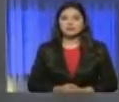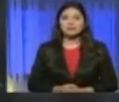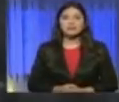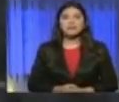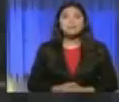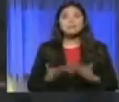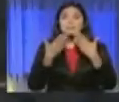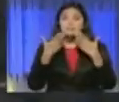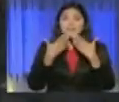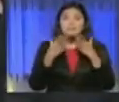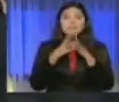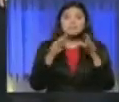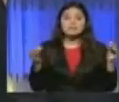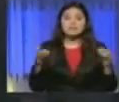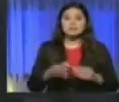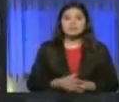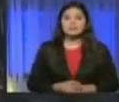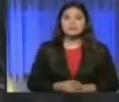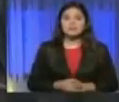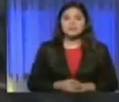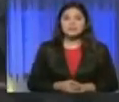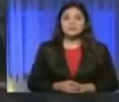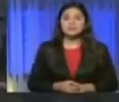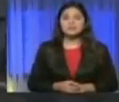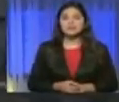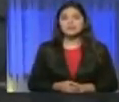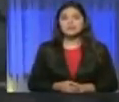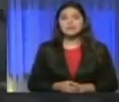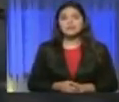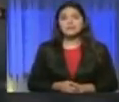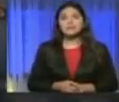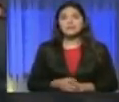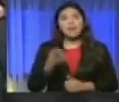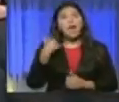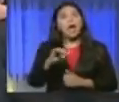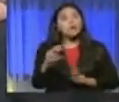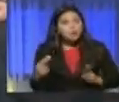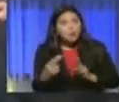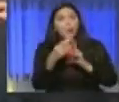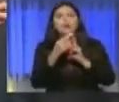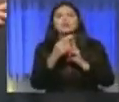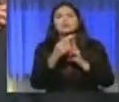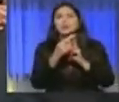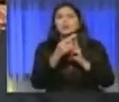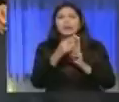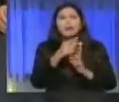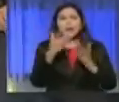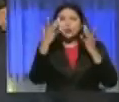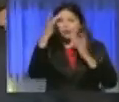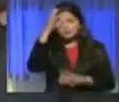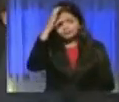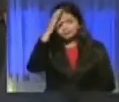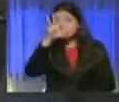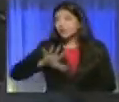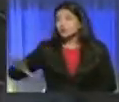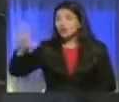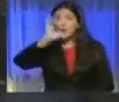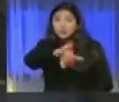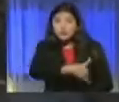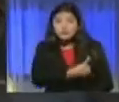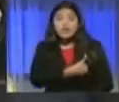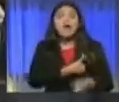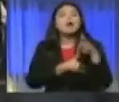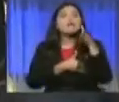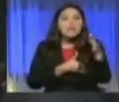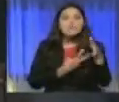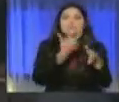bases de misiones socialistas. Va a haber encuentro con intelectuales de todas las universidades del país. Va a haber visitas a la